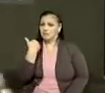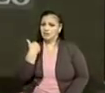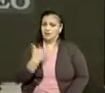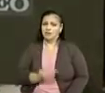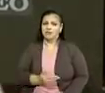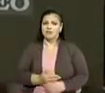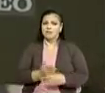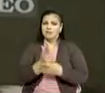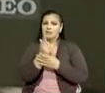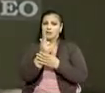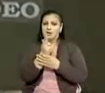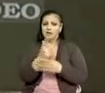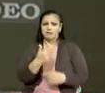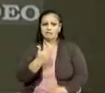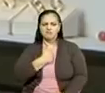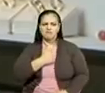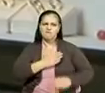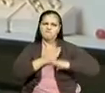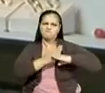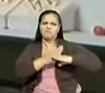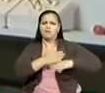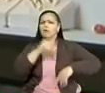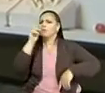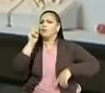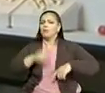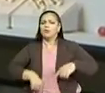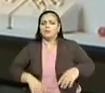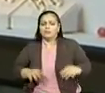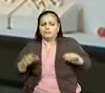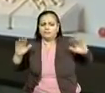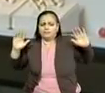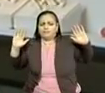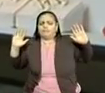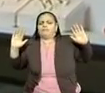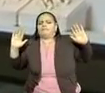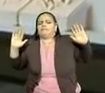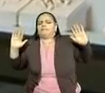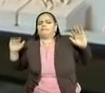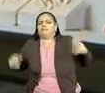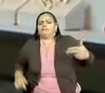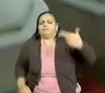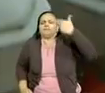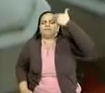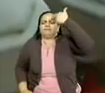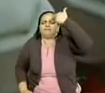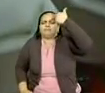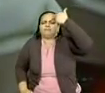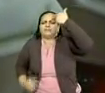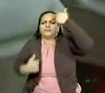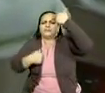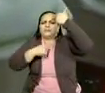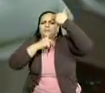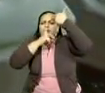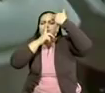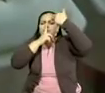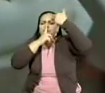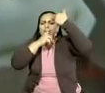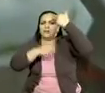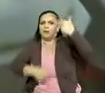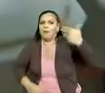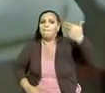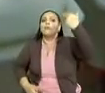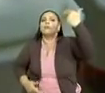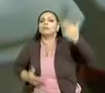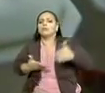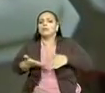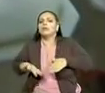no tenemos para protegernos, y todo el tiempo que me estuvieron asaltando a mí también, uno temía por su vida,